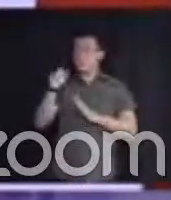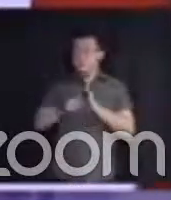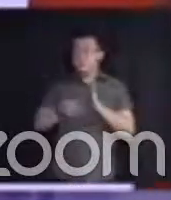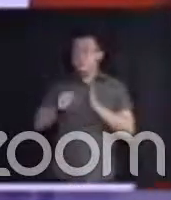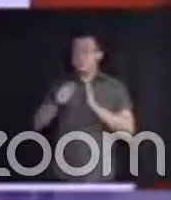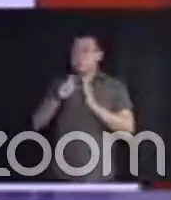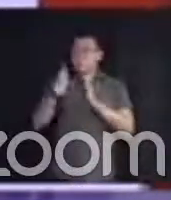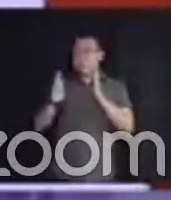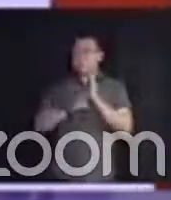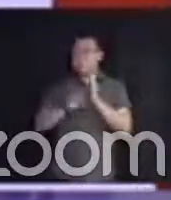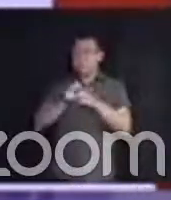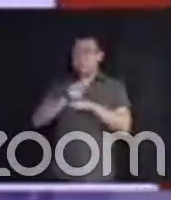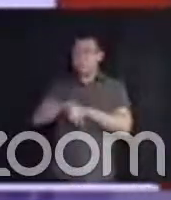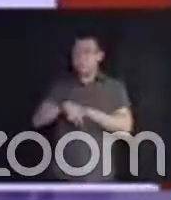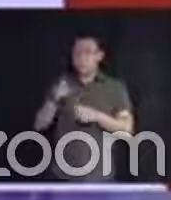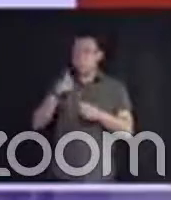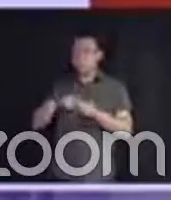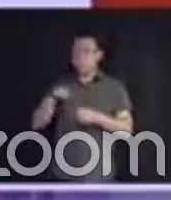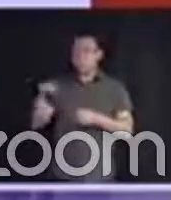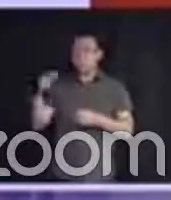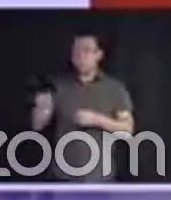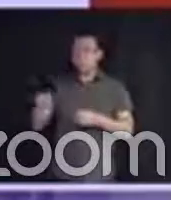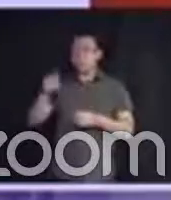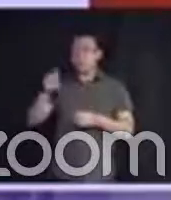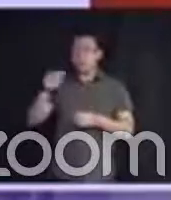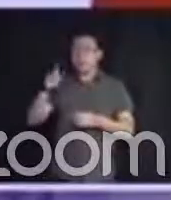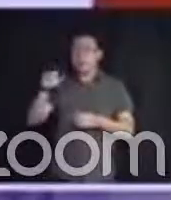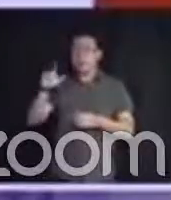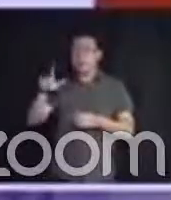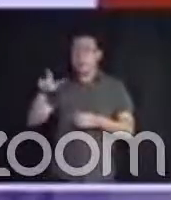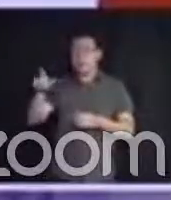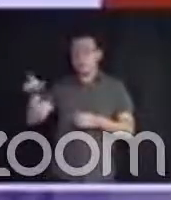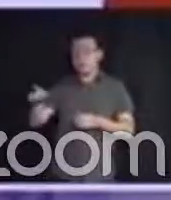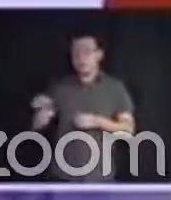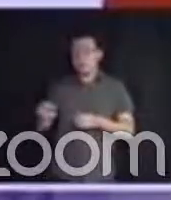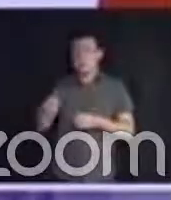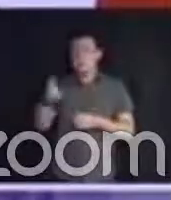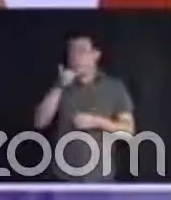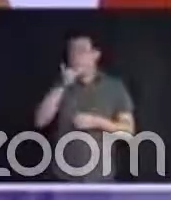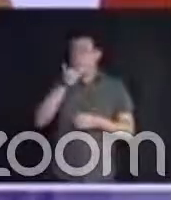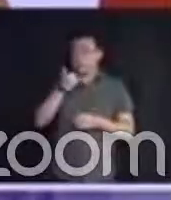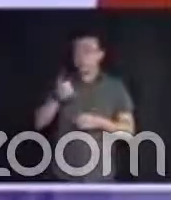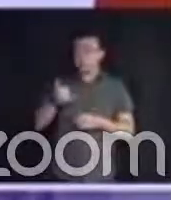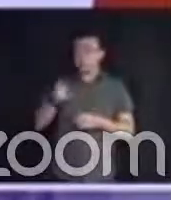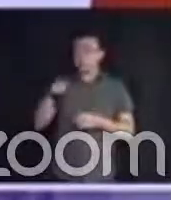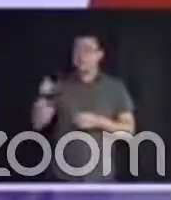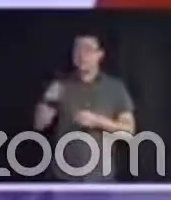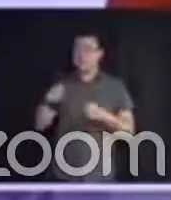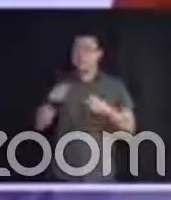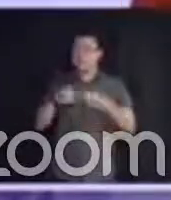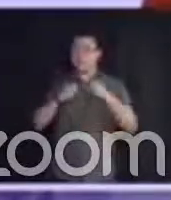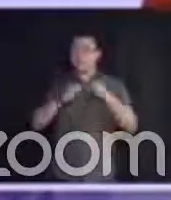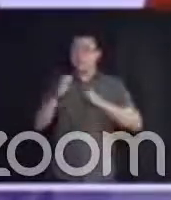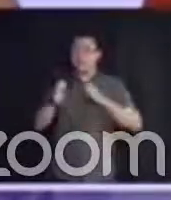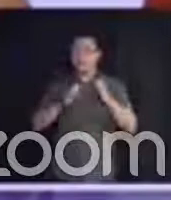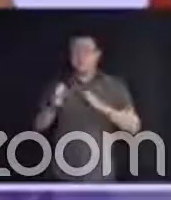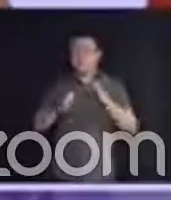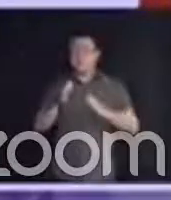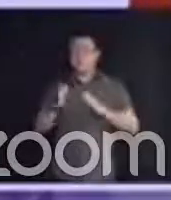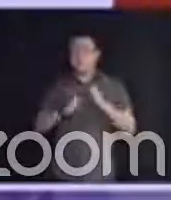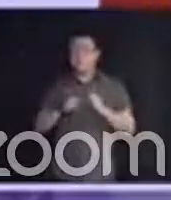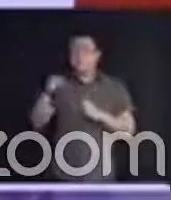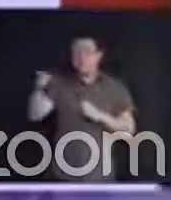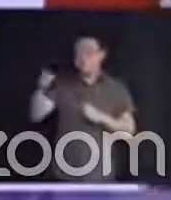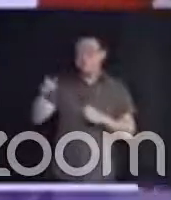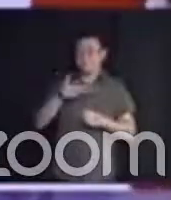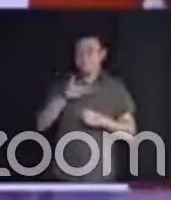persona que tiene un mes inscrita, tomó la oportunidad y se llama Abigail. Allá está, perdón, allá está, es